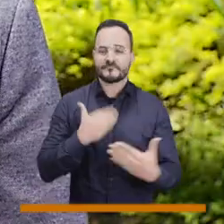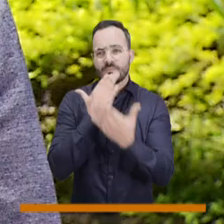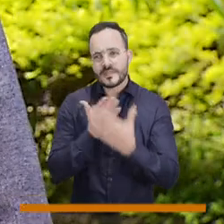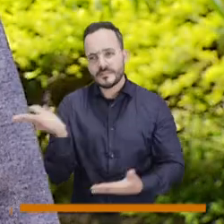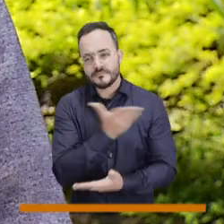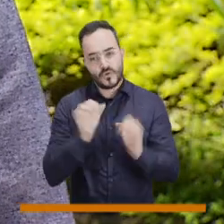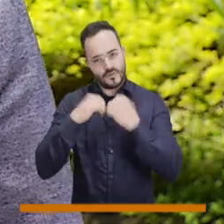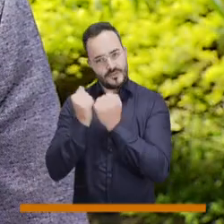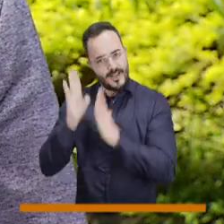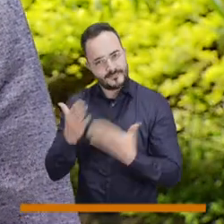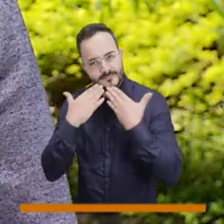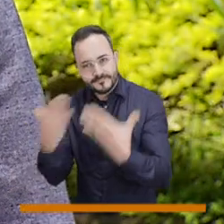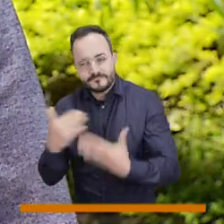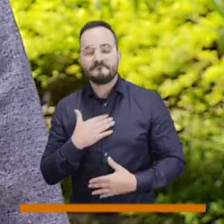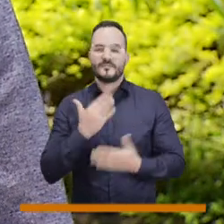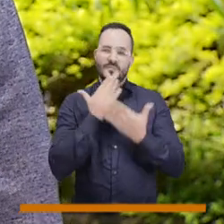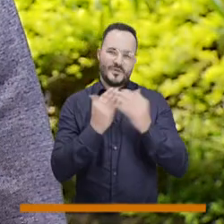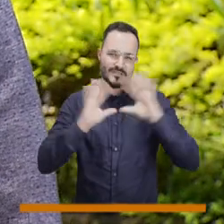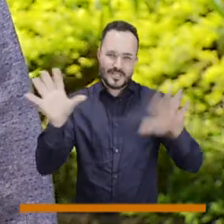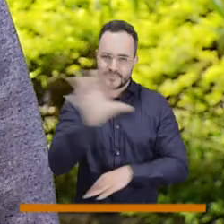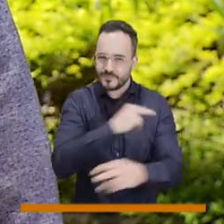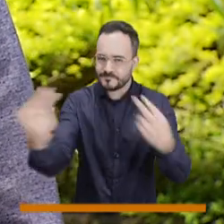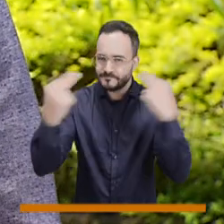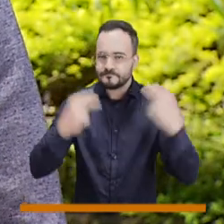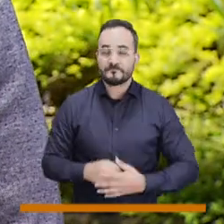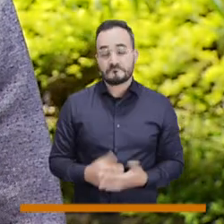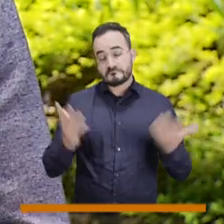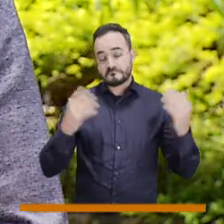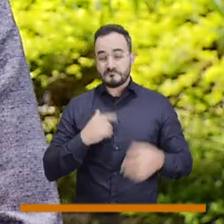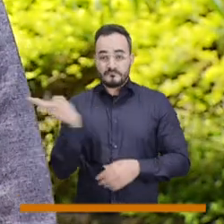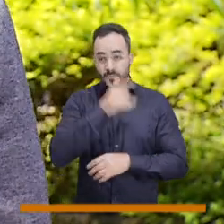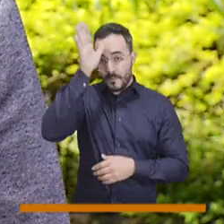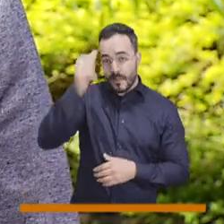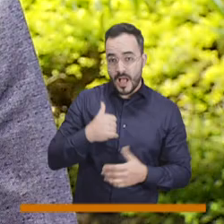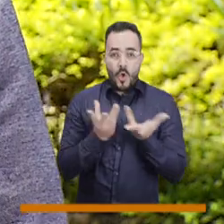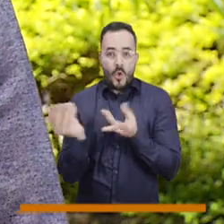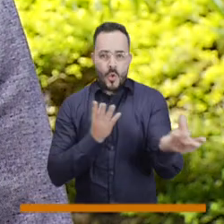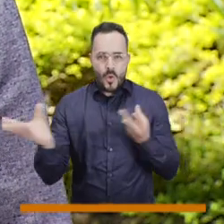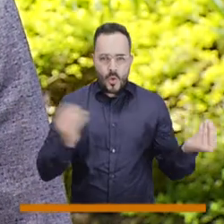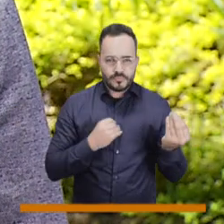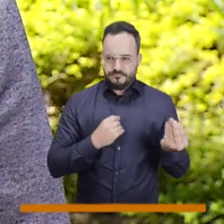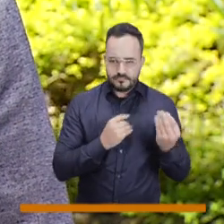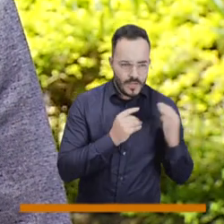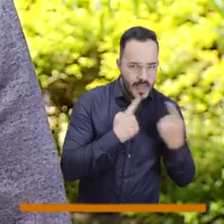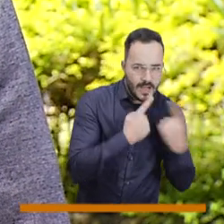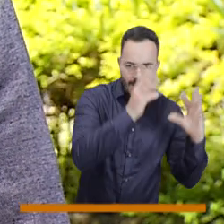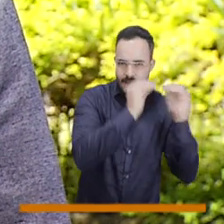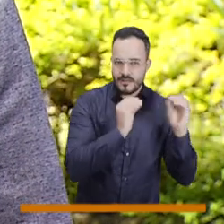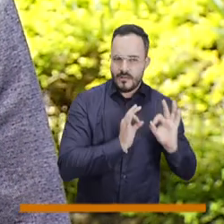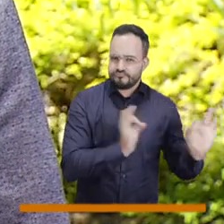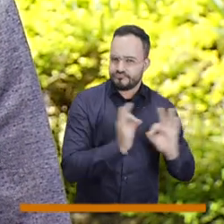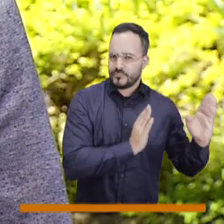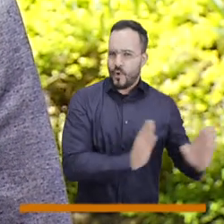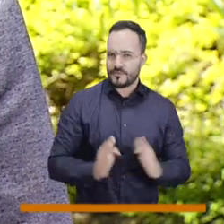toda la audiencia. Efectivamente, la delincuencia, el crimen organizado, en especial en Medellín, tiene esa capacidad de